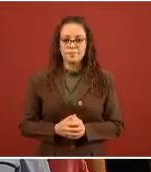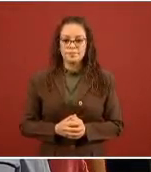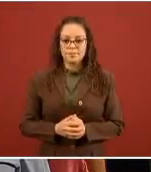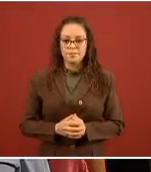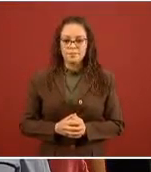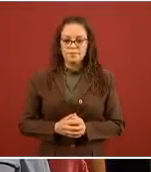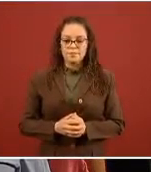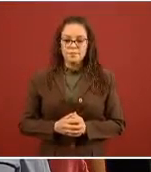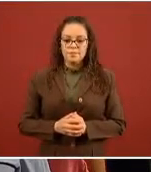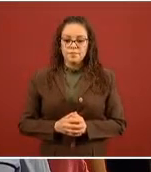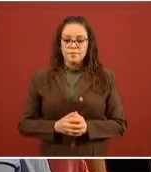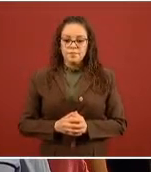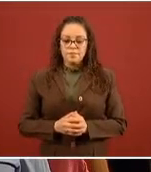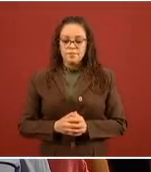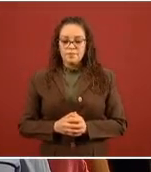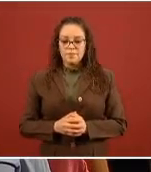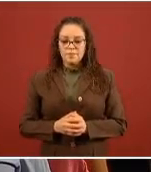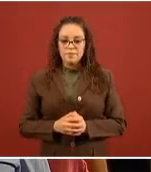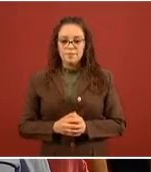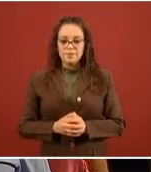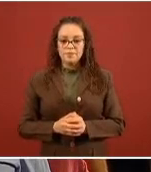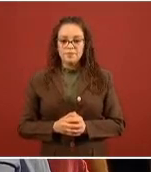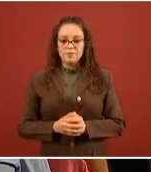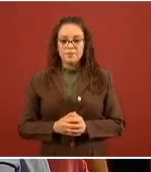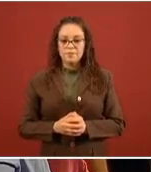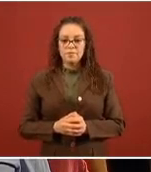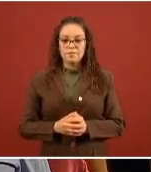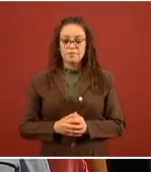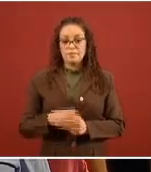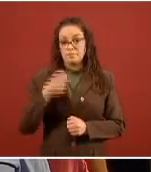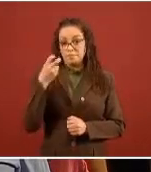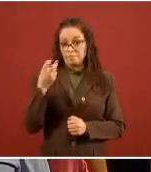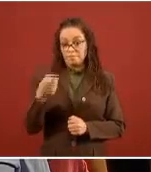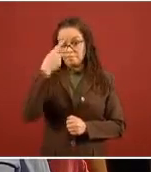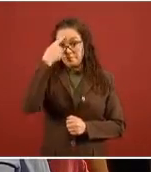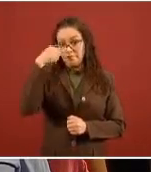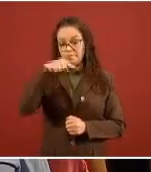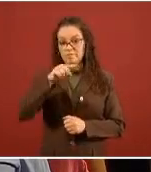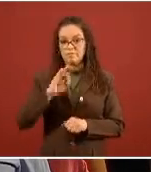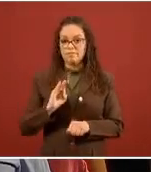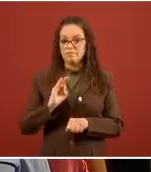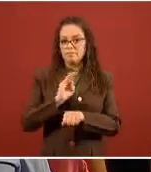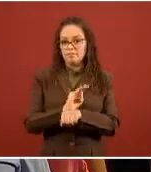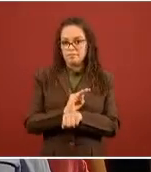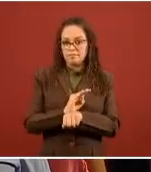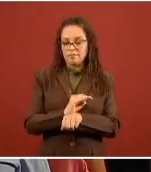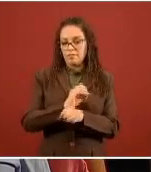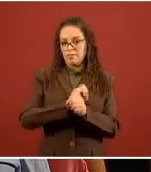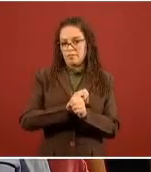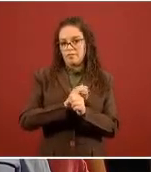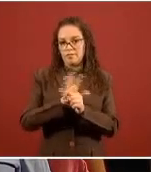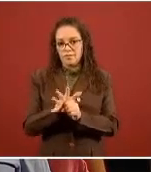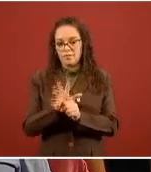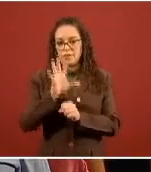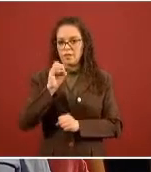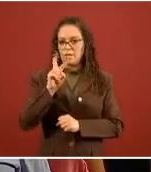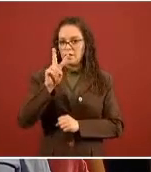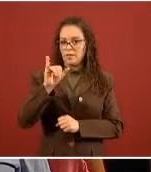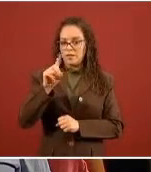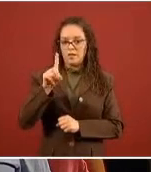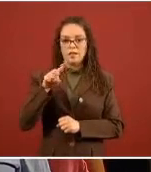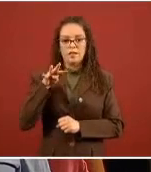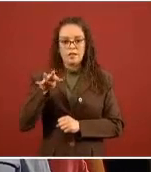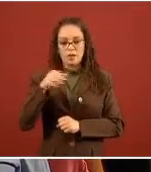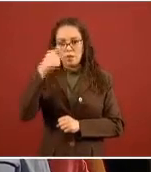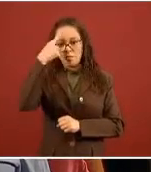Hemos entonces trabajado este lineamiento para la prevención y mitigación del COVID-19 en la